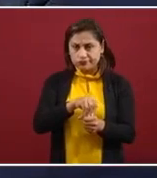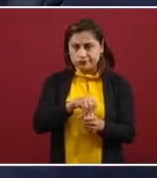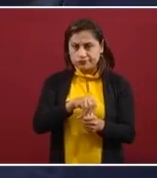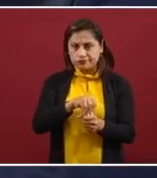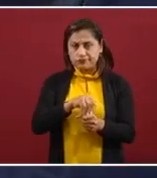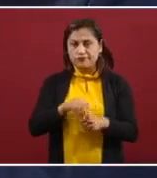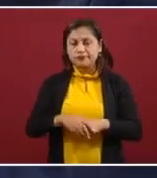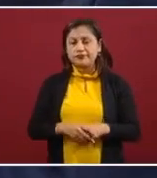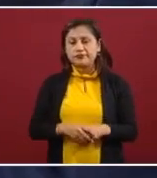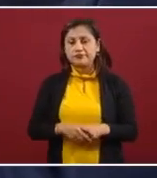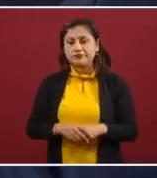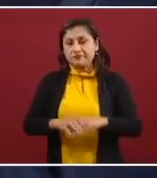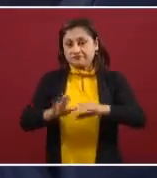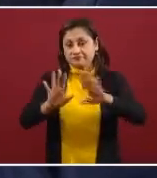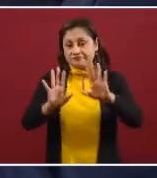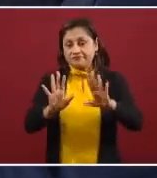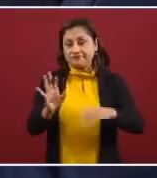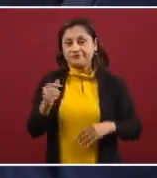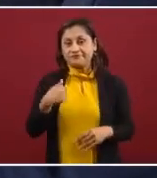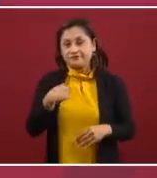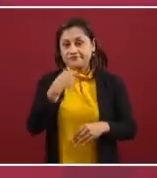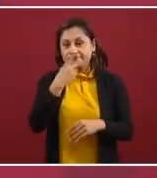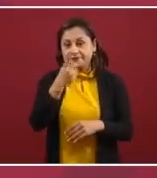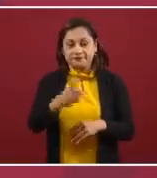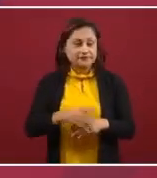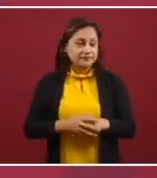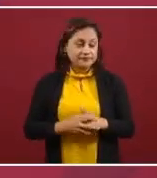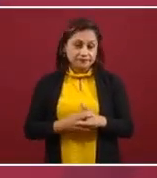Incluso diría yo que no